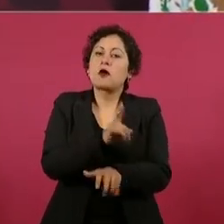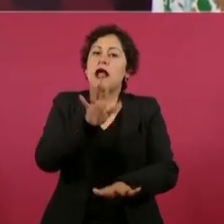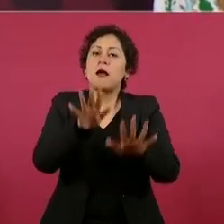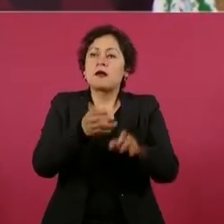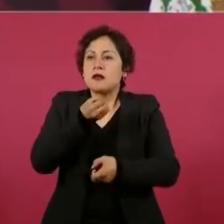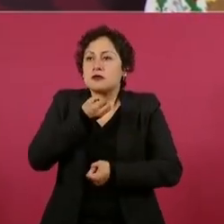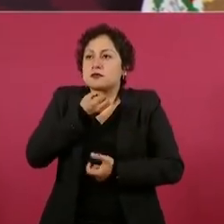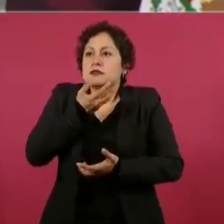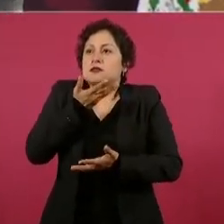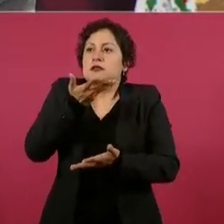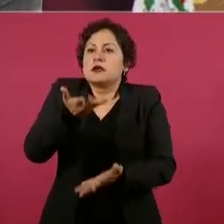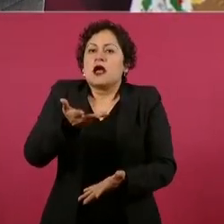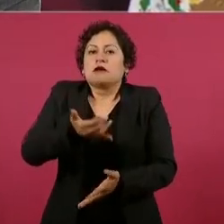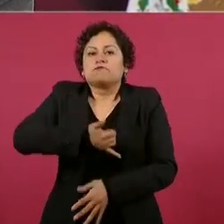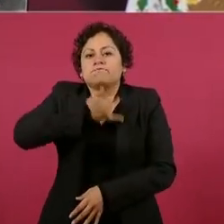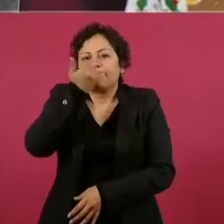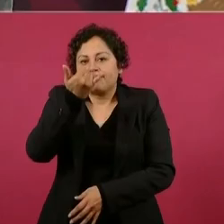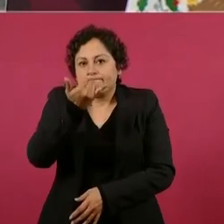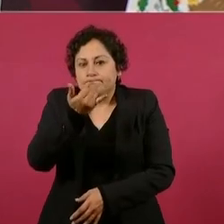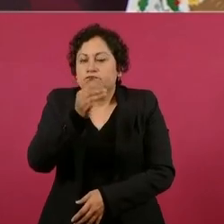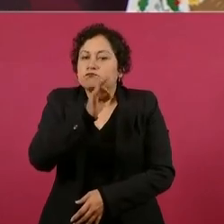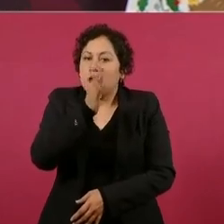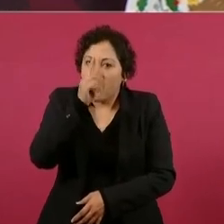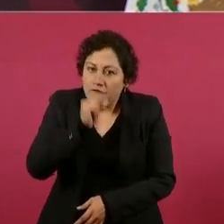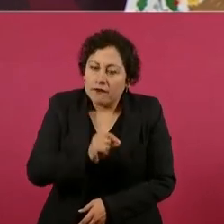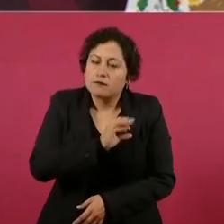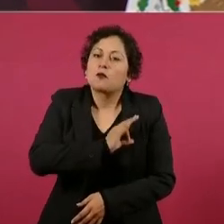es más la pasión que la razón.